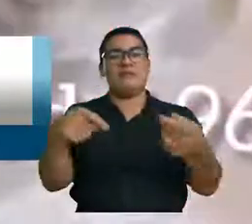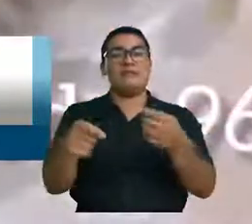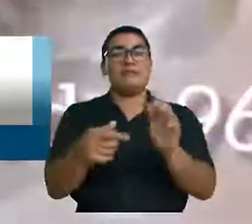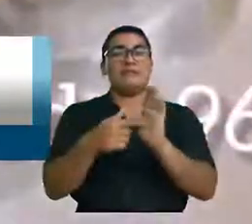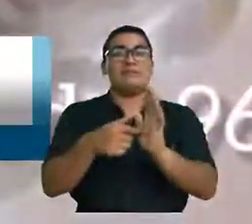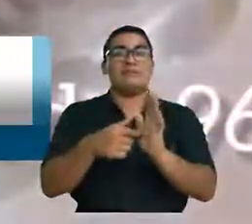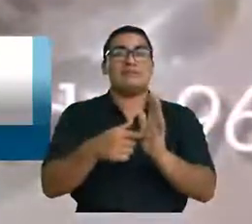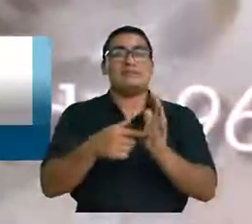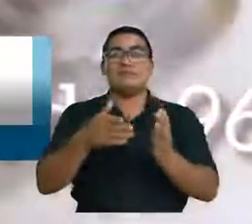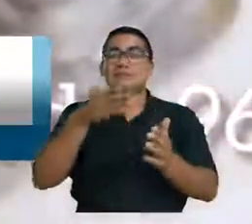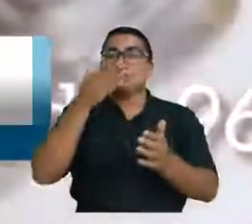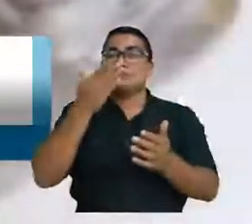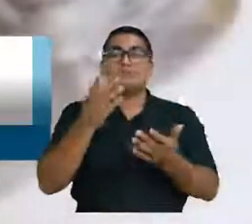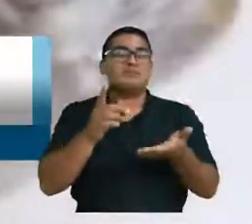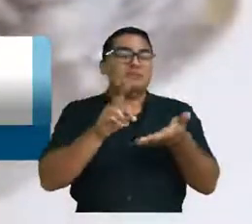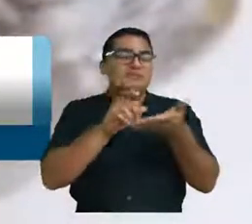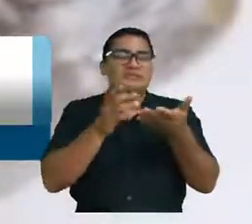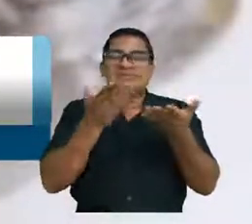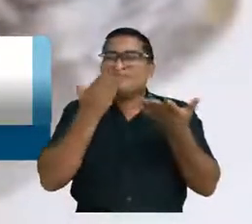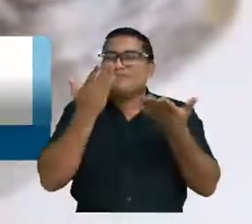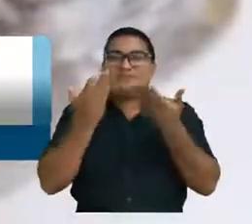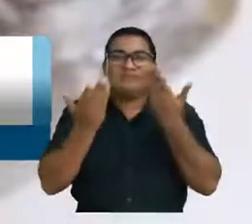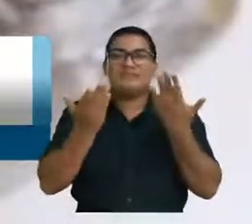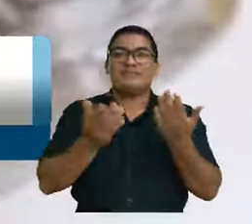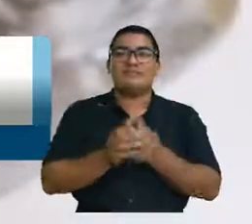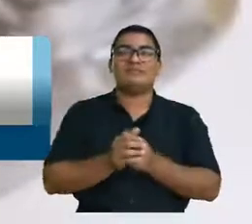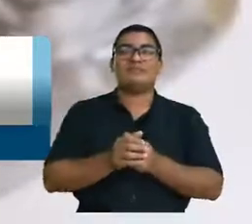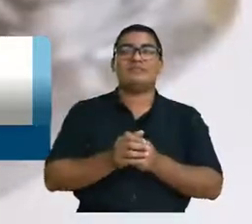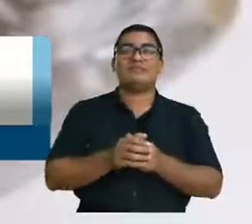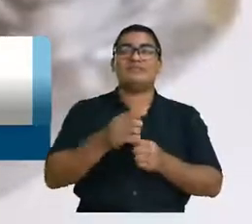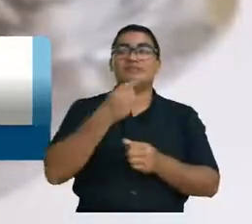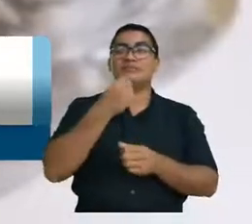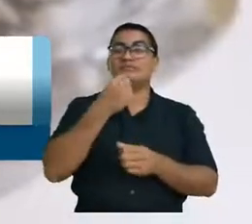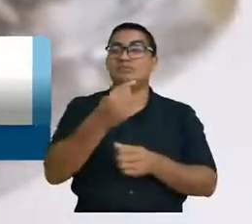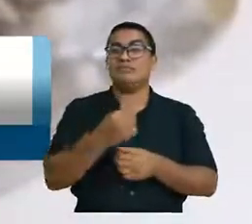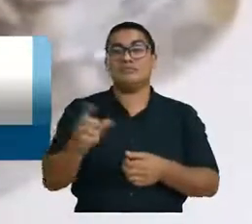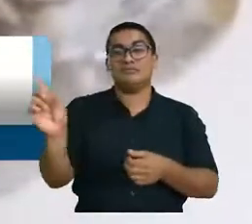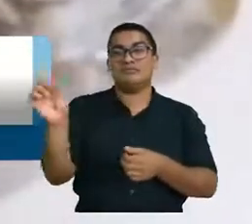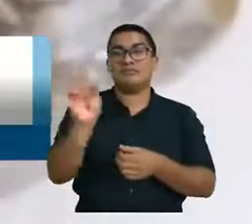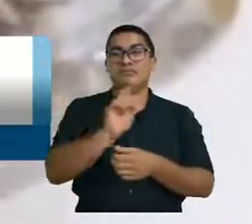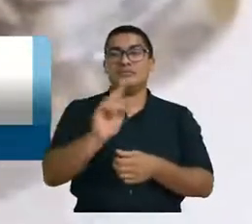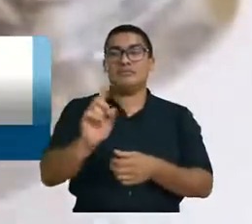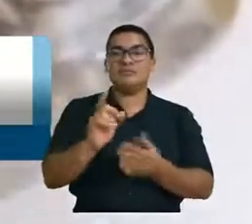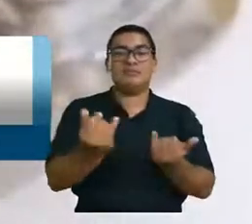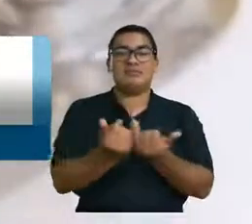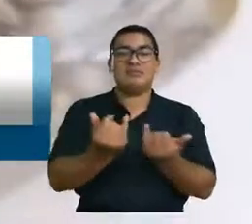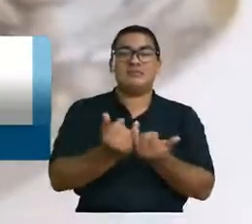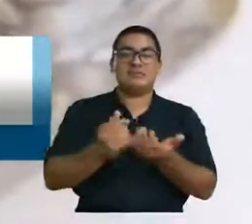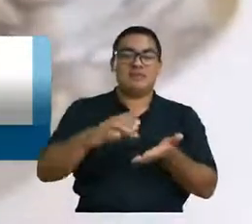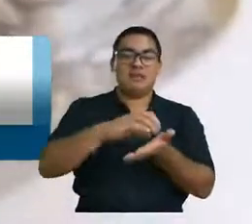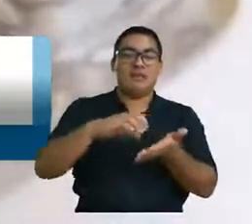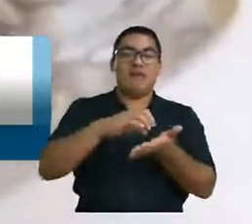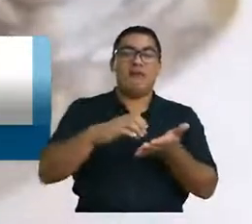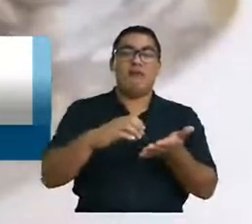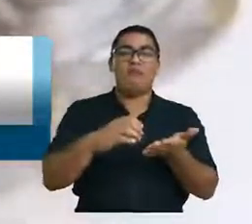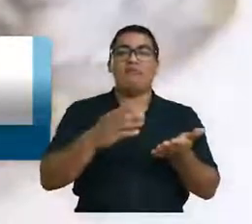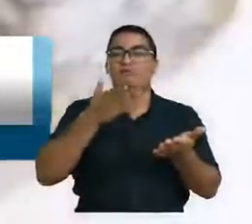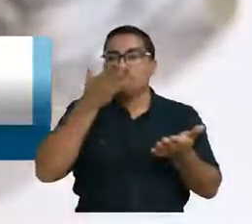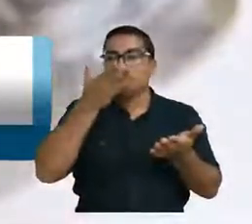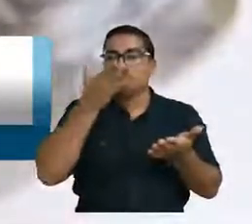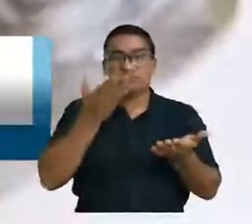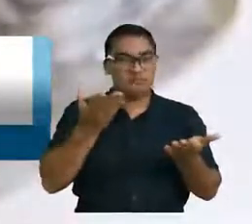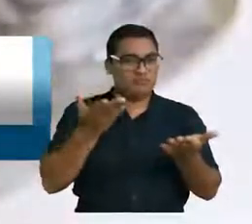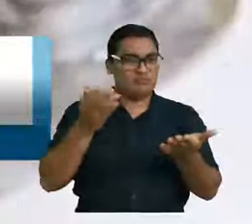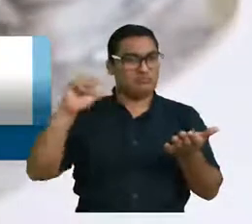con olores? ¿Es recomendable ese? Se dice que no debería, es como los jabones. Sí, los jabones, ahorita